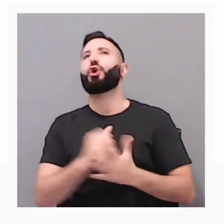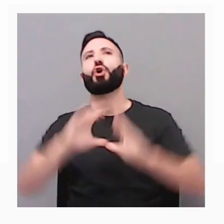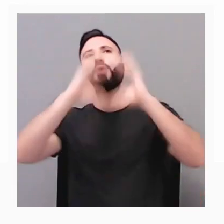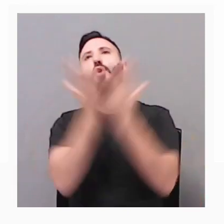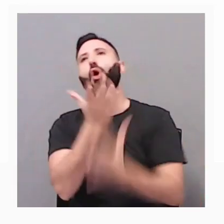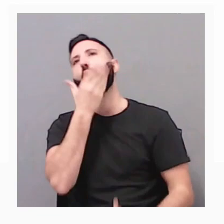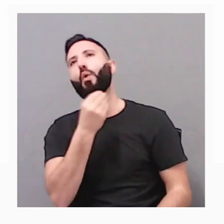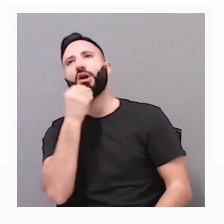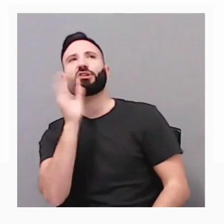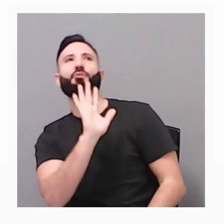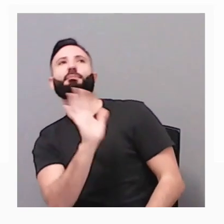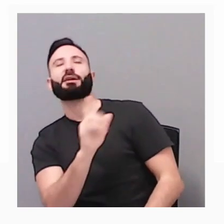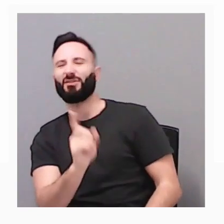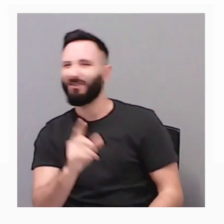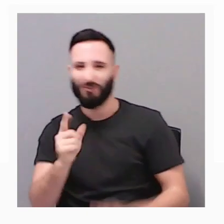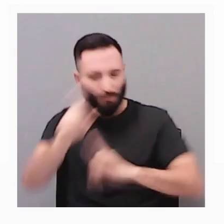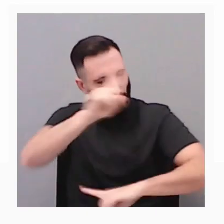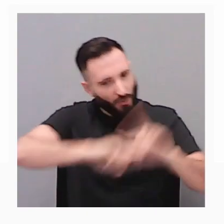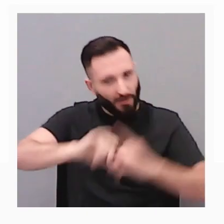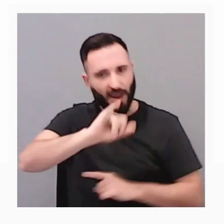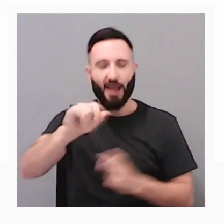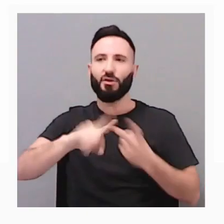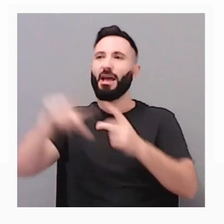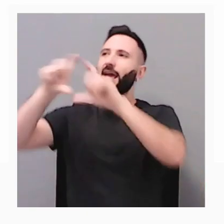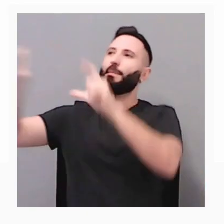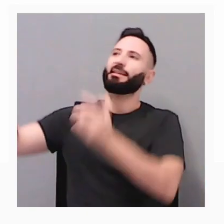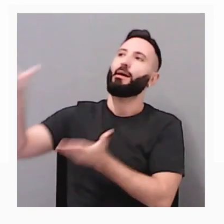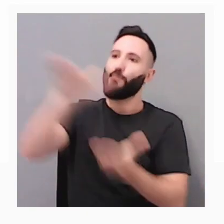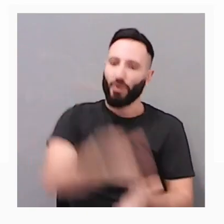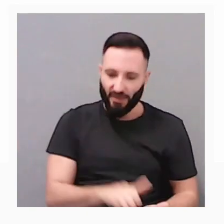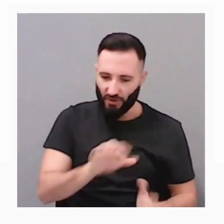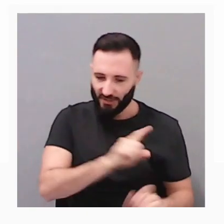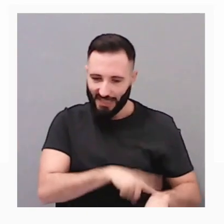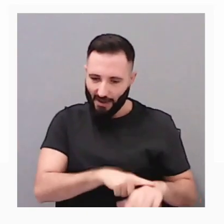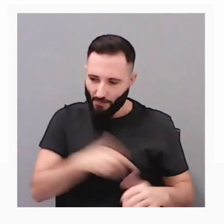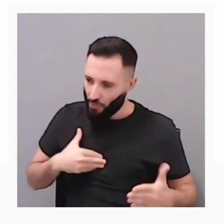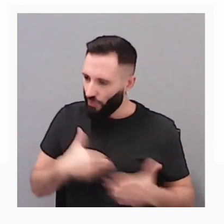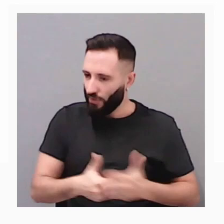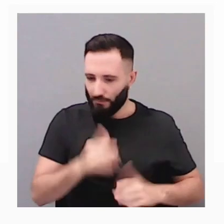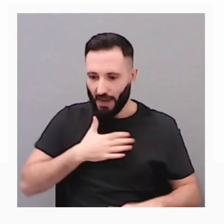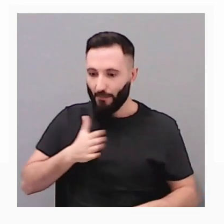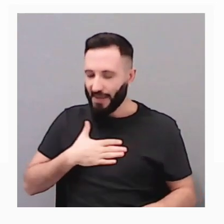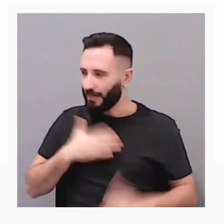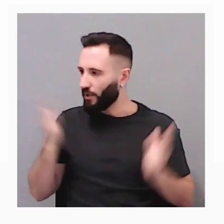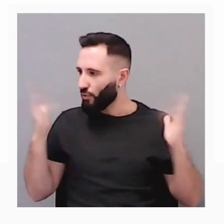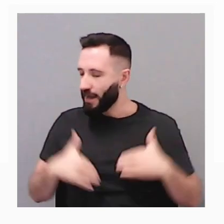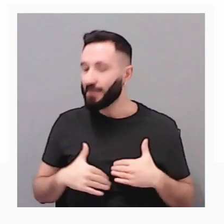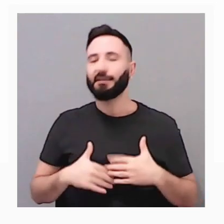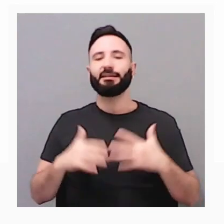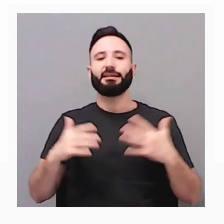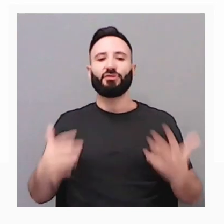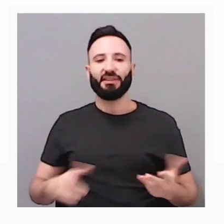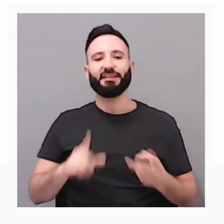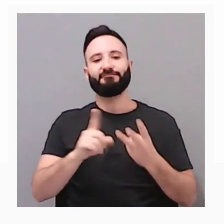hay problemas, hay proveedores que no han llegado a tiempo para preparar lo que tenemos que preparar para mañana y, sobre todo,